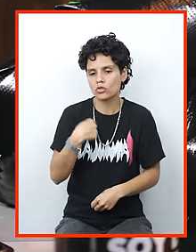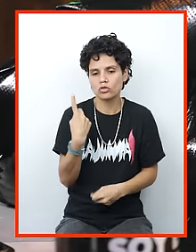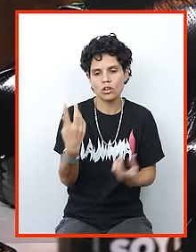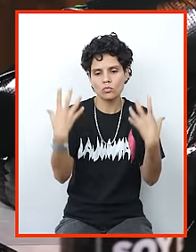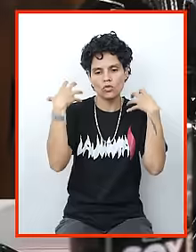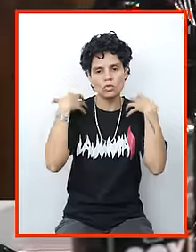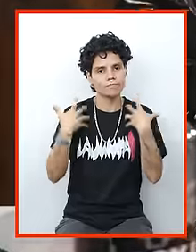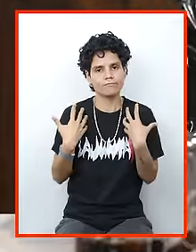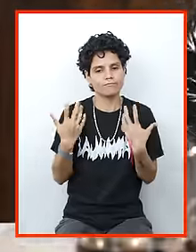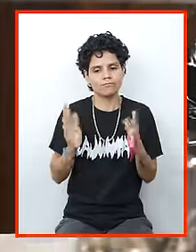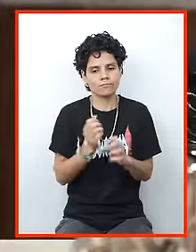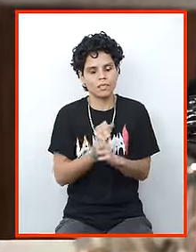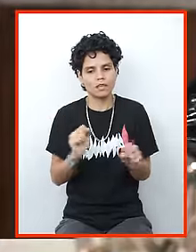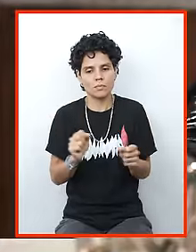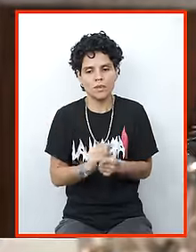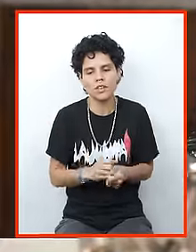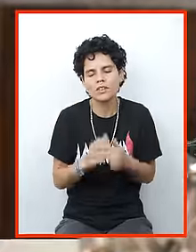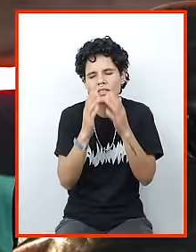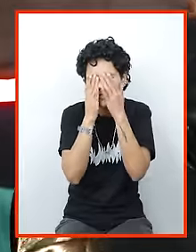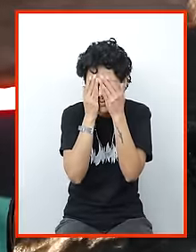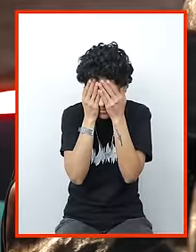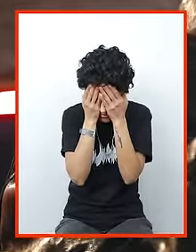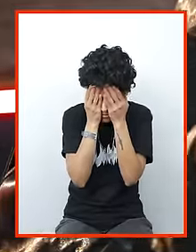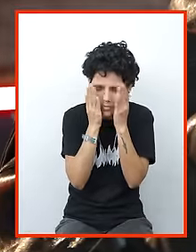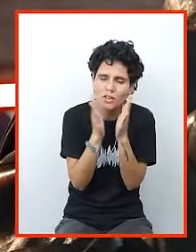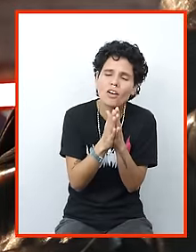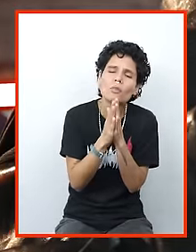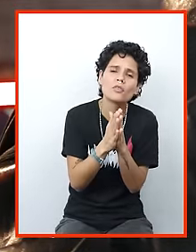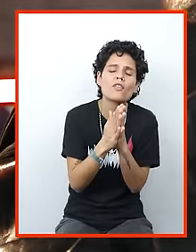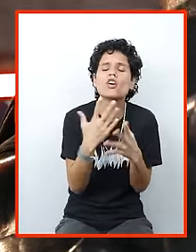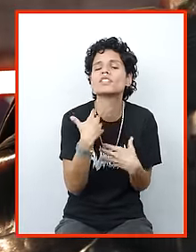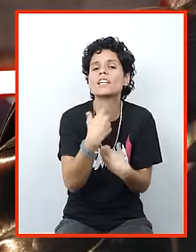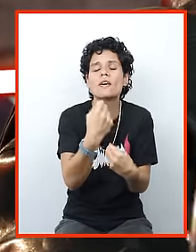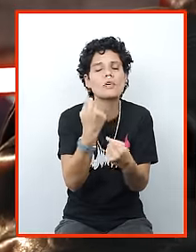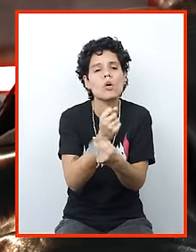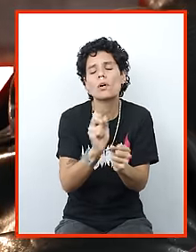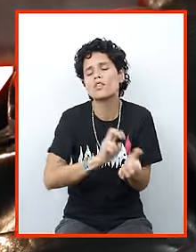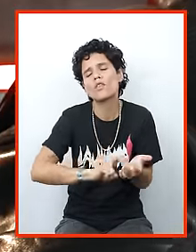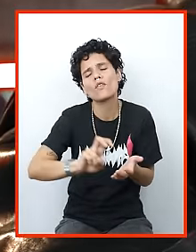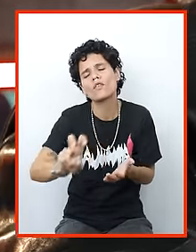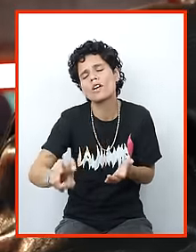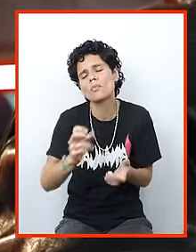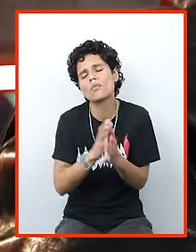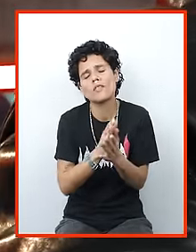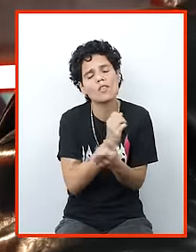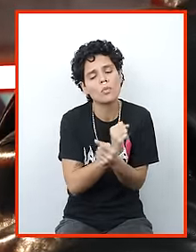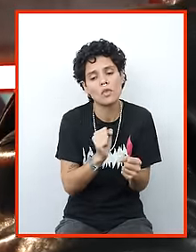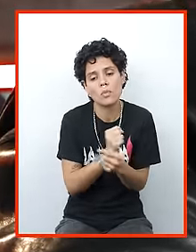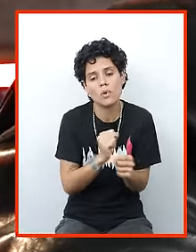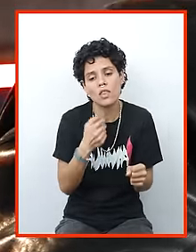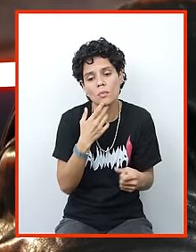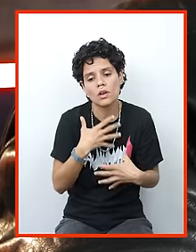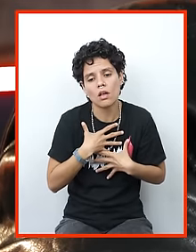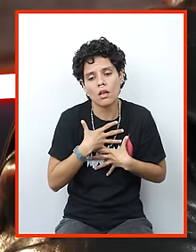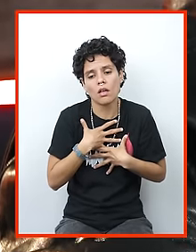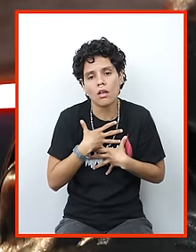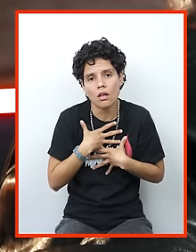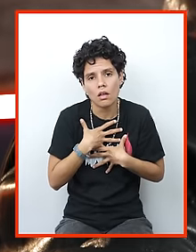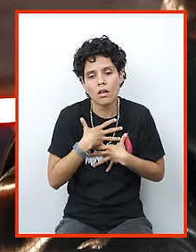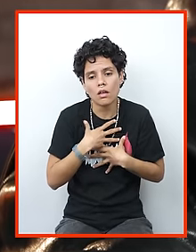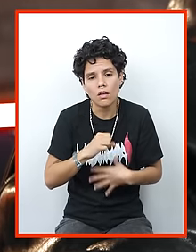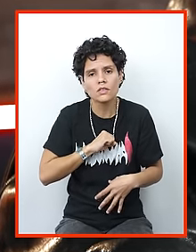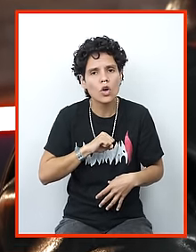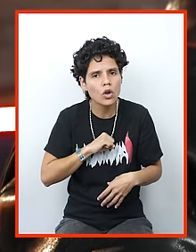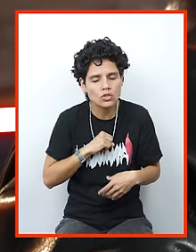podemos hacernos responsables. Y yo como que le rogué que me llevara porque no podía volver a la pieza, pues, ni cagando, no podía volver a esa hueá. Y le rogué así como, no, pero si respiro así